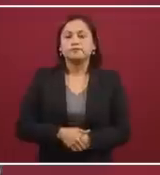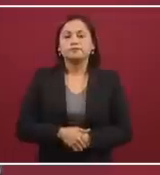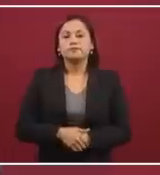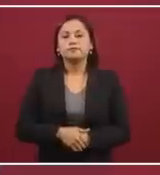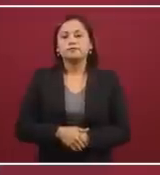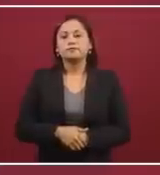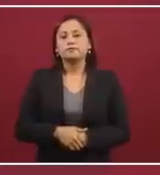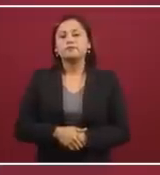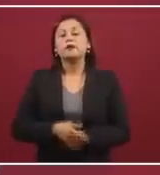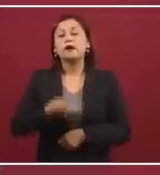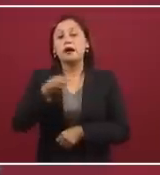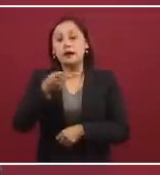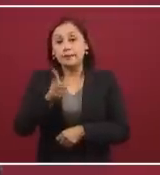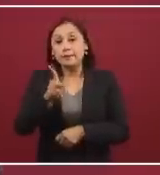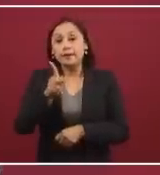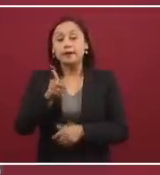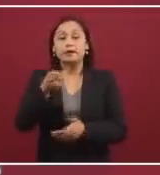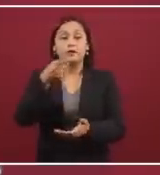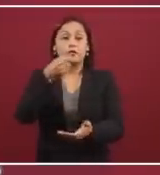la necesidad